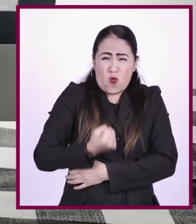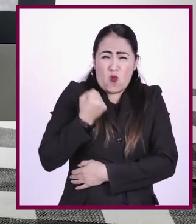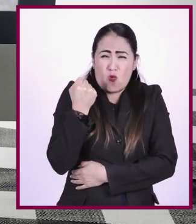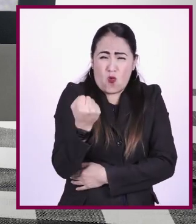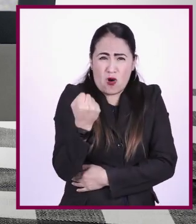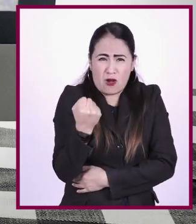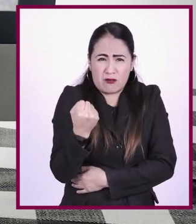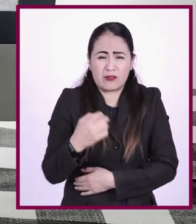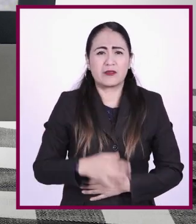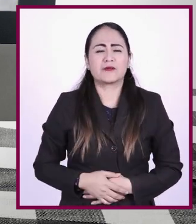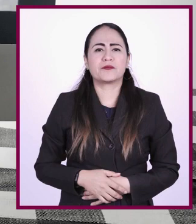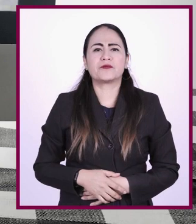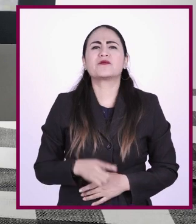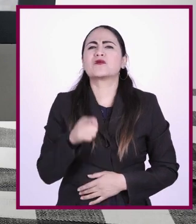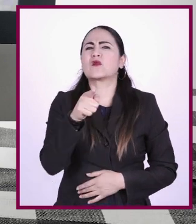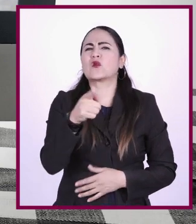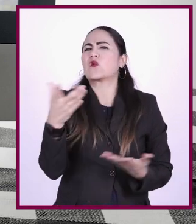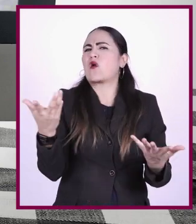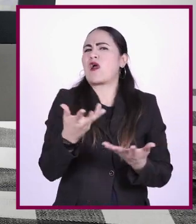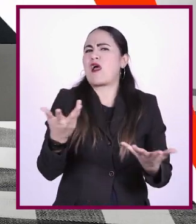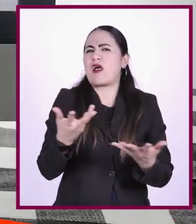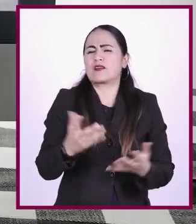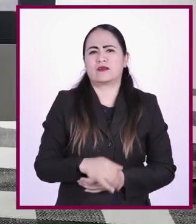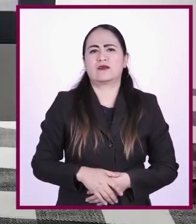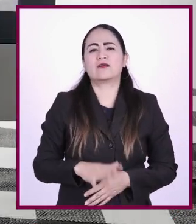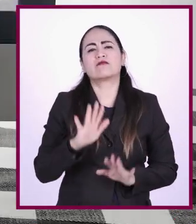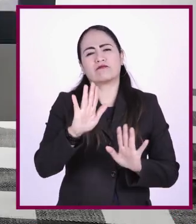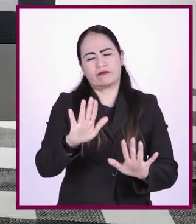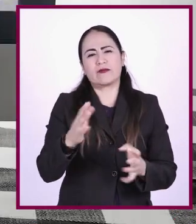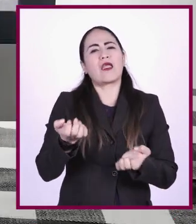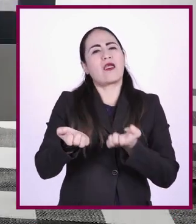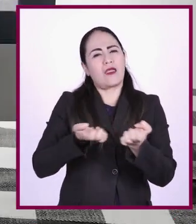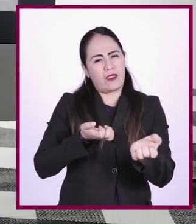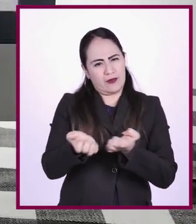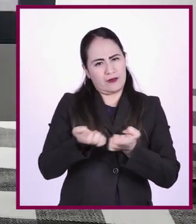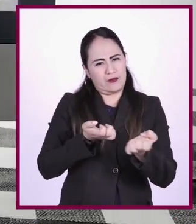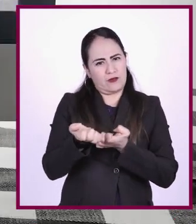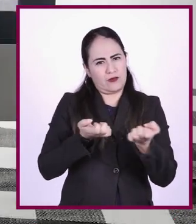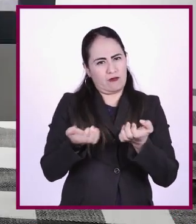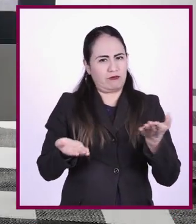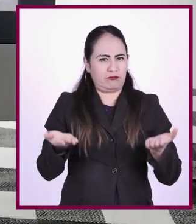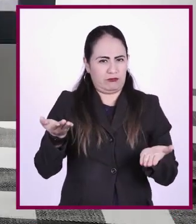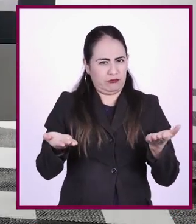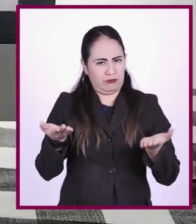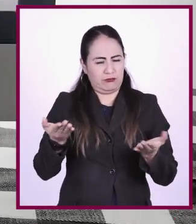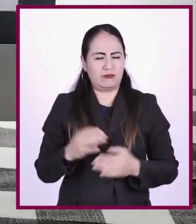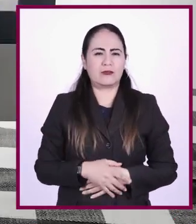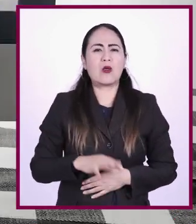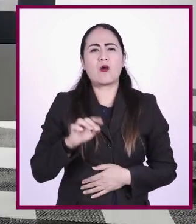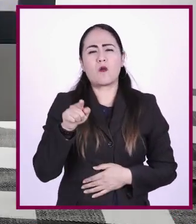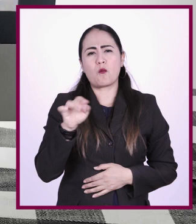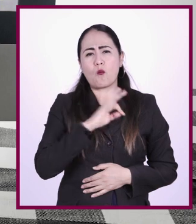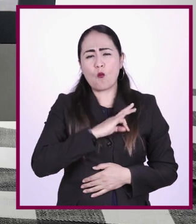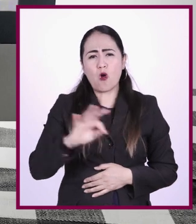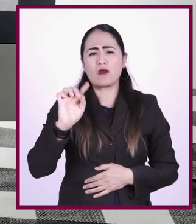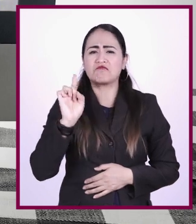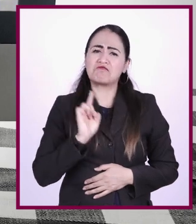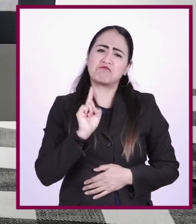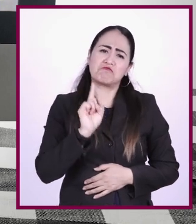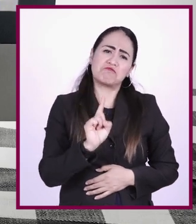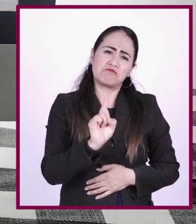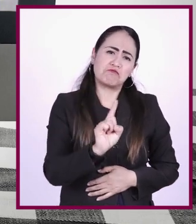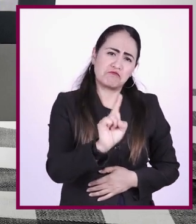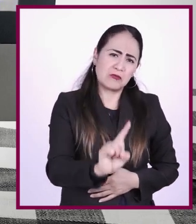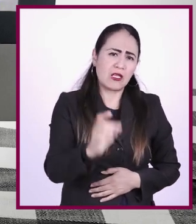una actividad física moderada. Puedes caminar en un mismo lugar durante